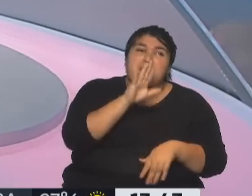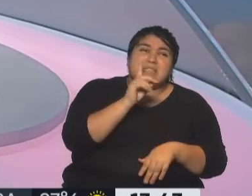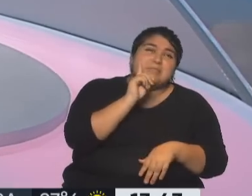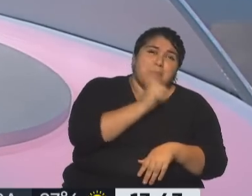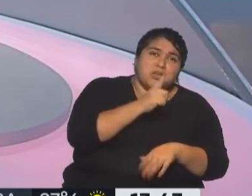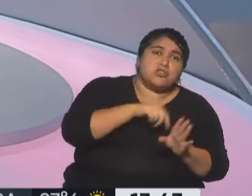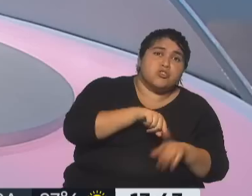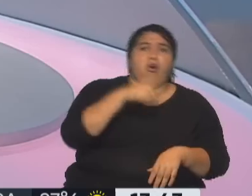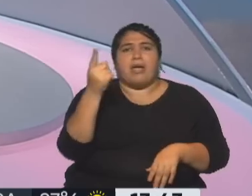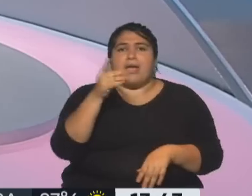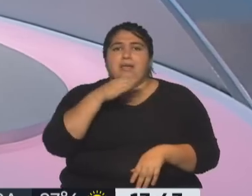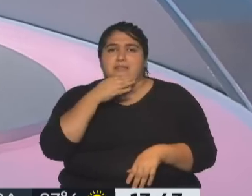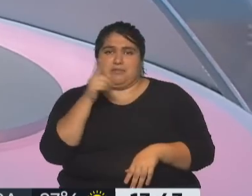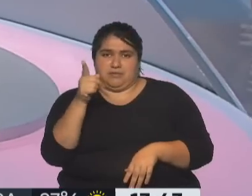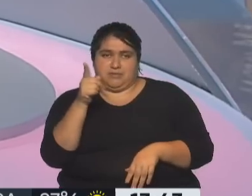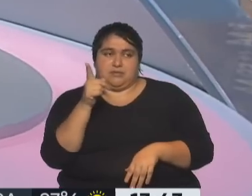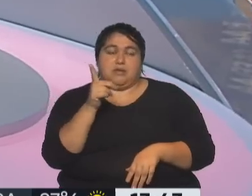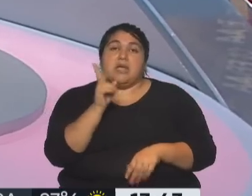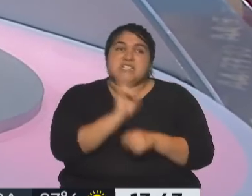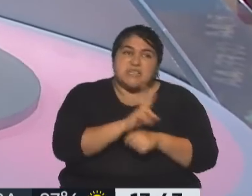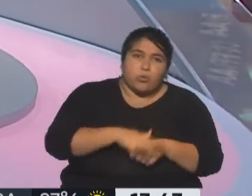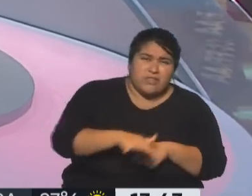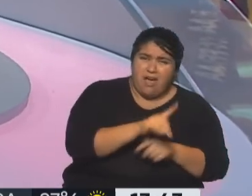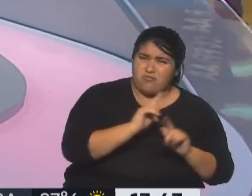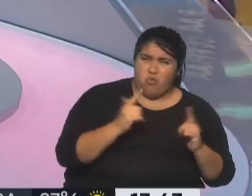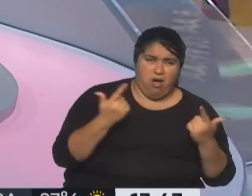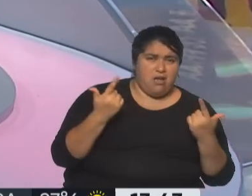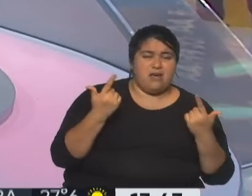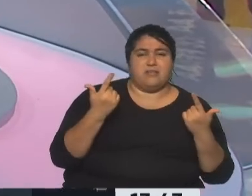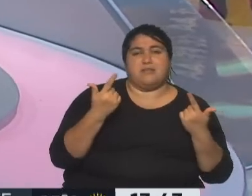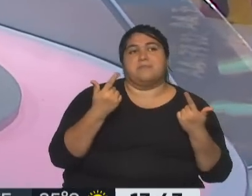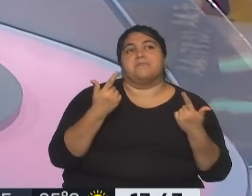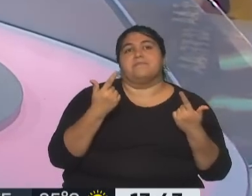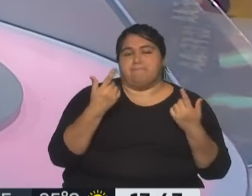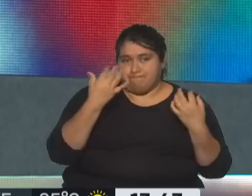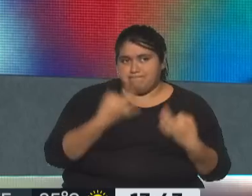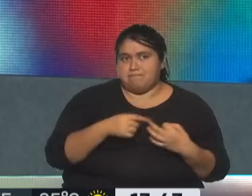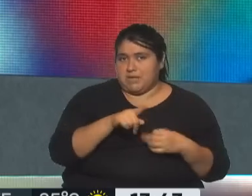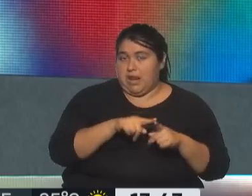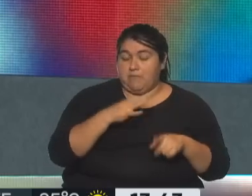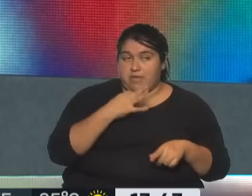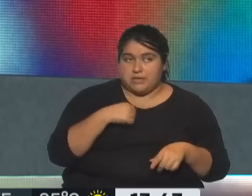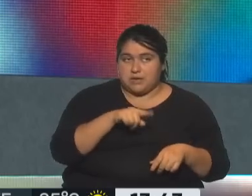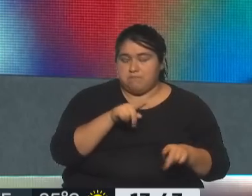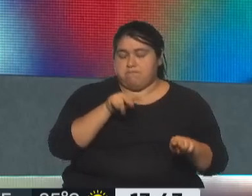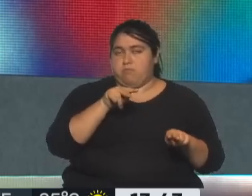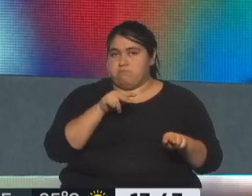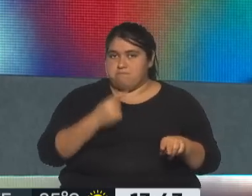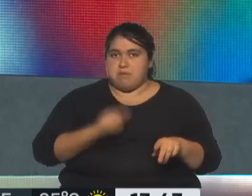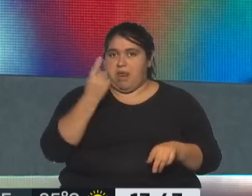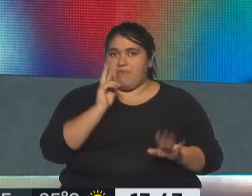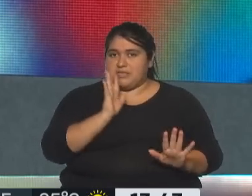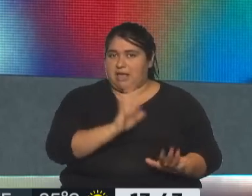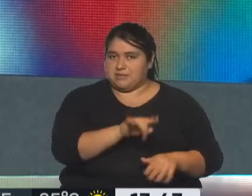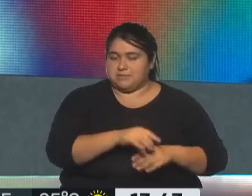la transformación en términos de seguridad y de inseguridad, sobre todo a la que asiste Ecuador, es realmente impactante e inédita. Eso,